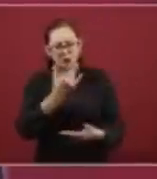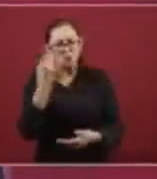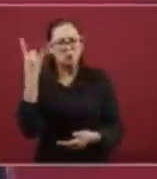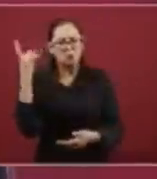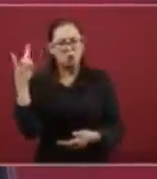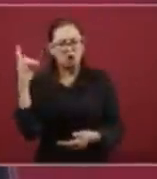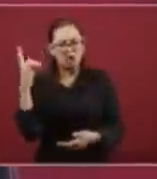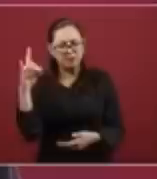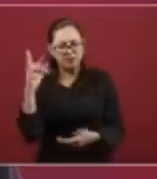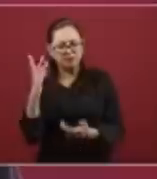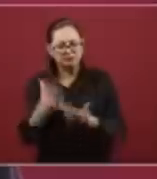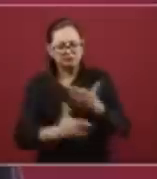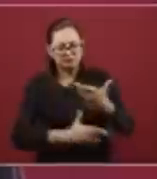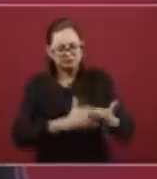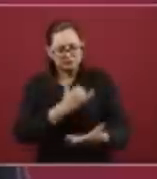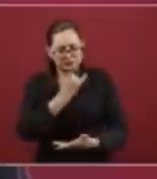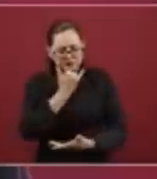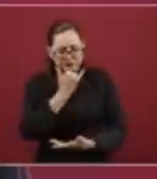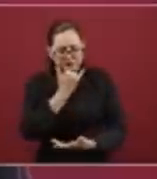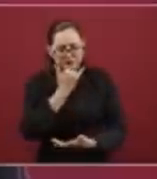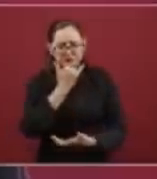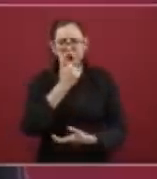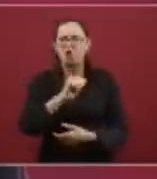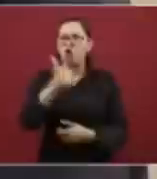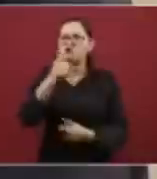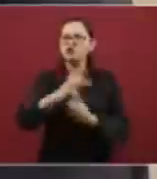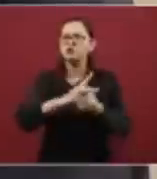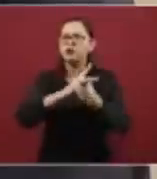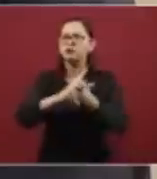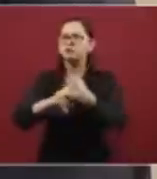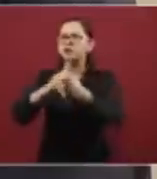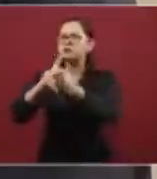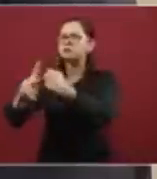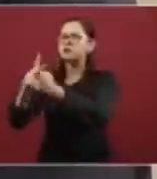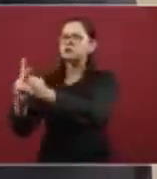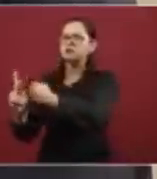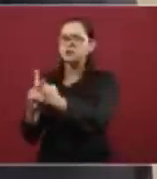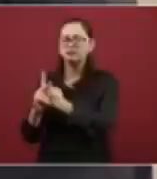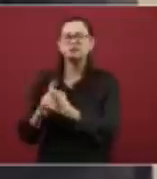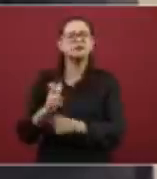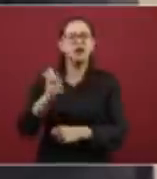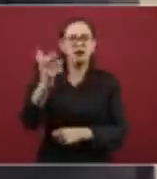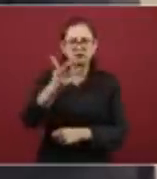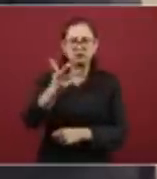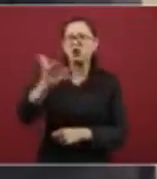y ya se ha hecho en otras partes.